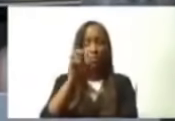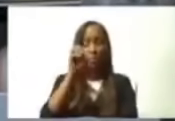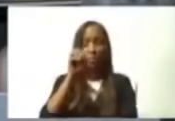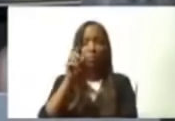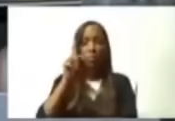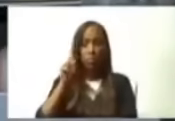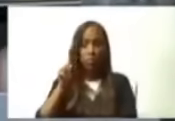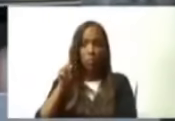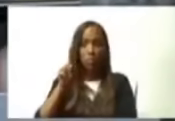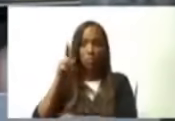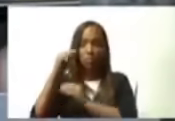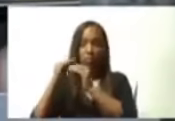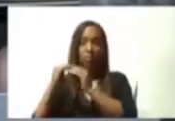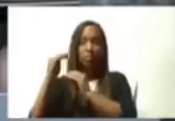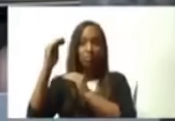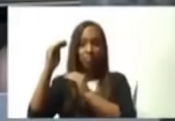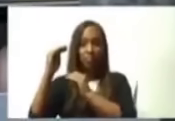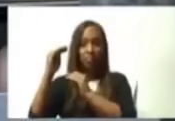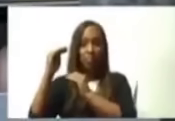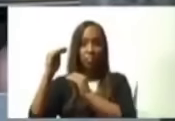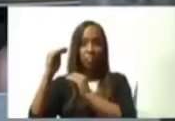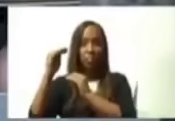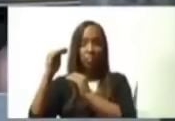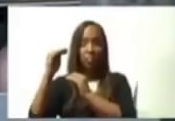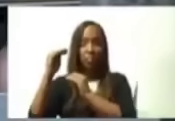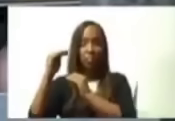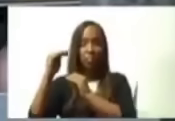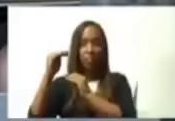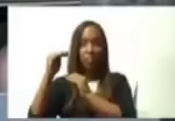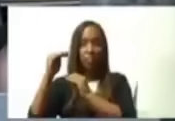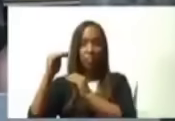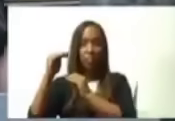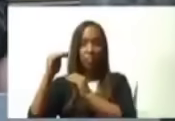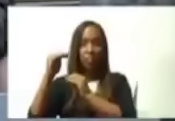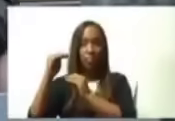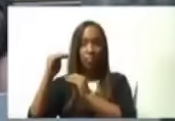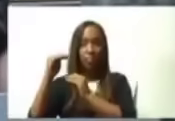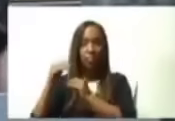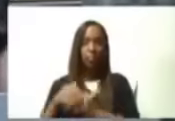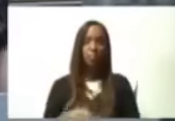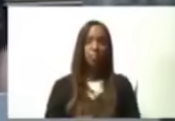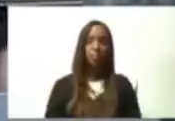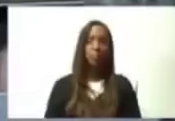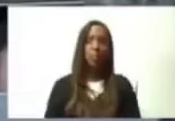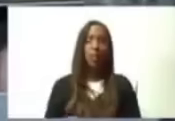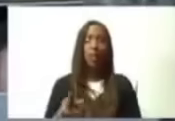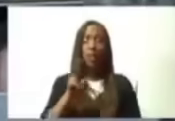Y está vertiendo, están llegando 240 millones de metros cúbicos por segundo.